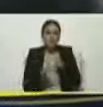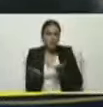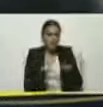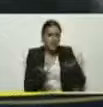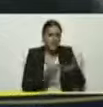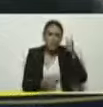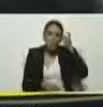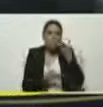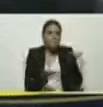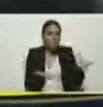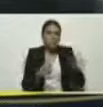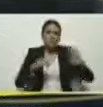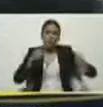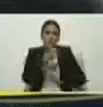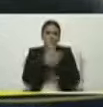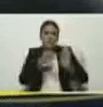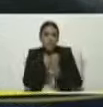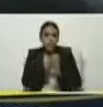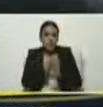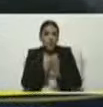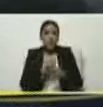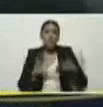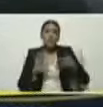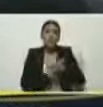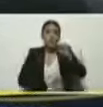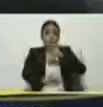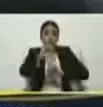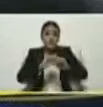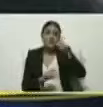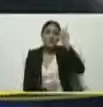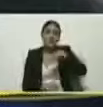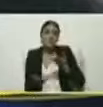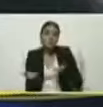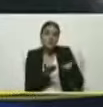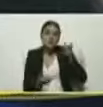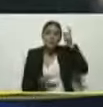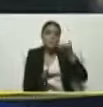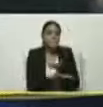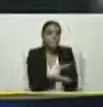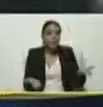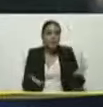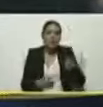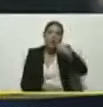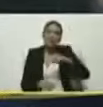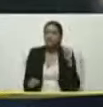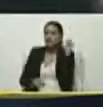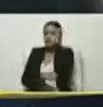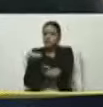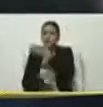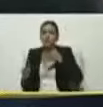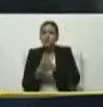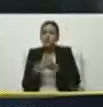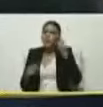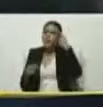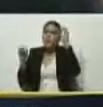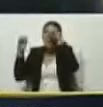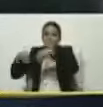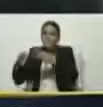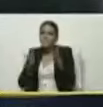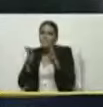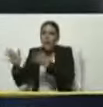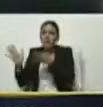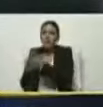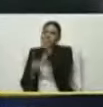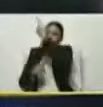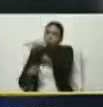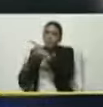de defender, proteger, servir a nuestro pueblo y derrotar las conspiraciones del imperio